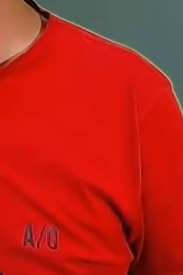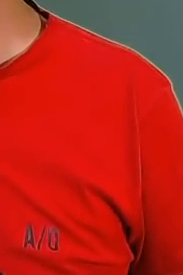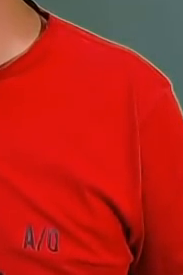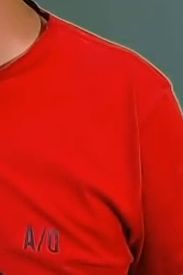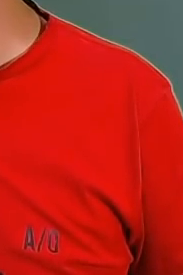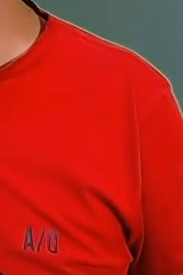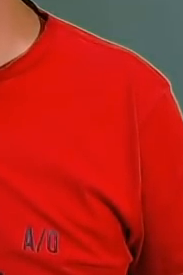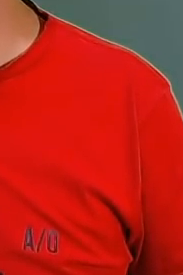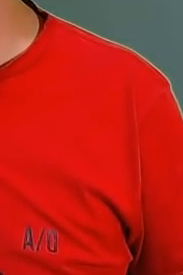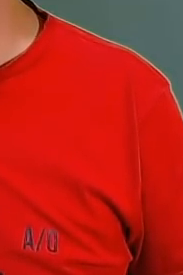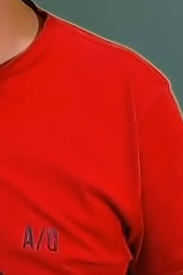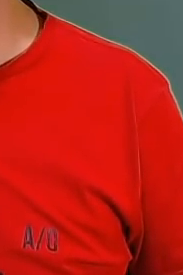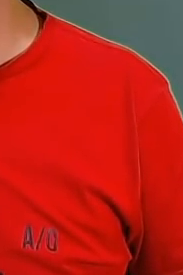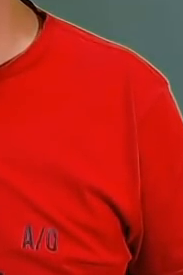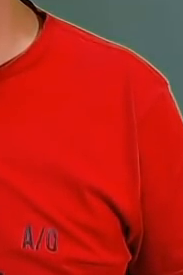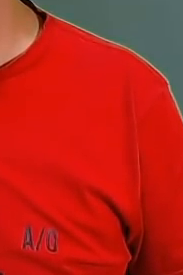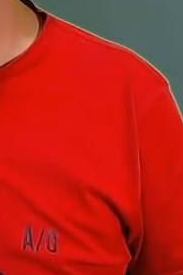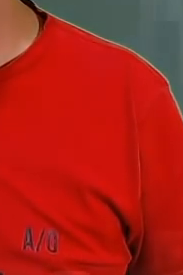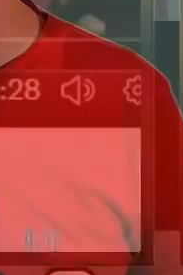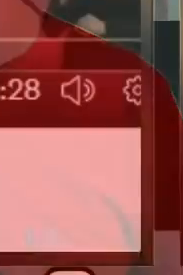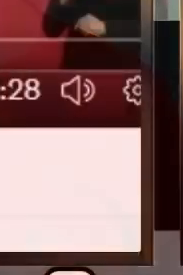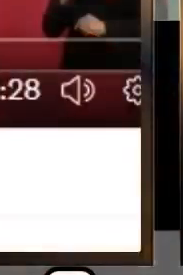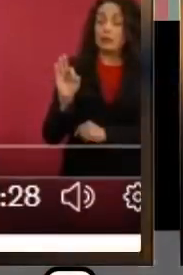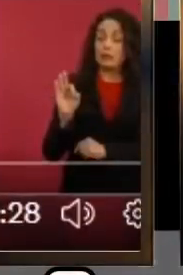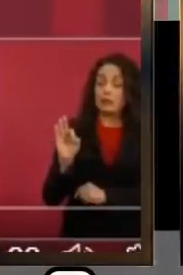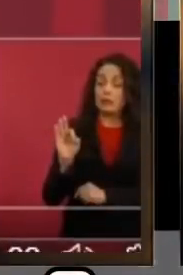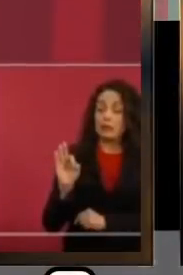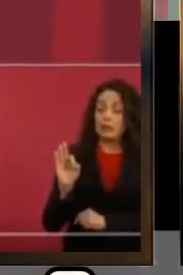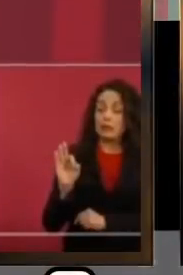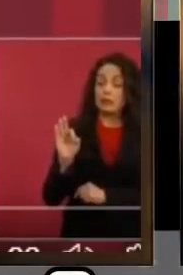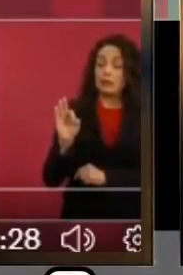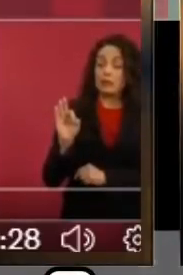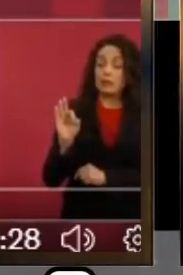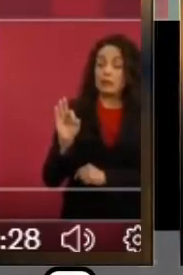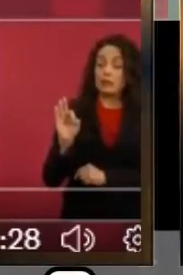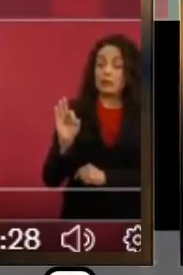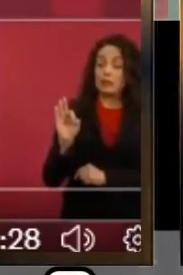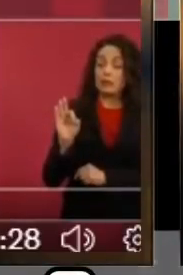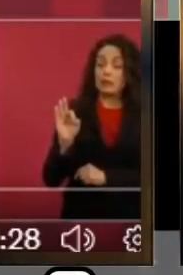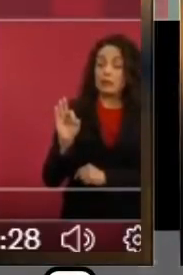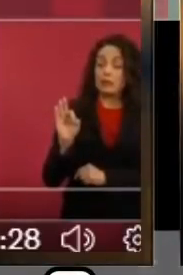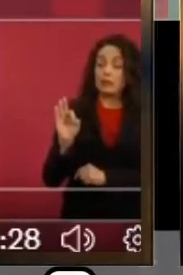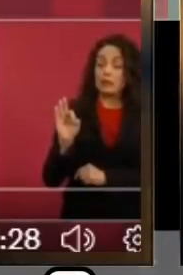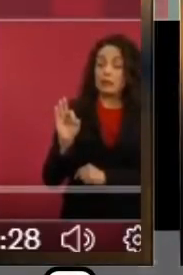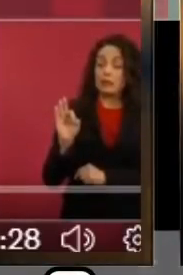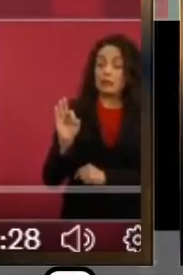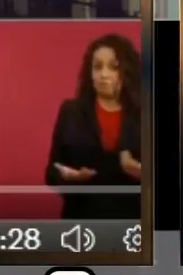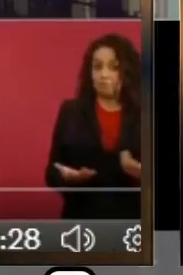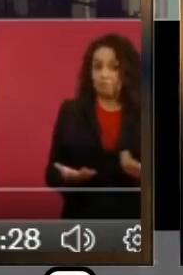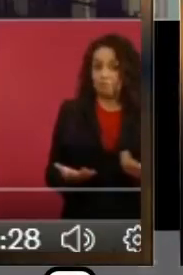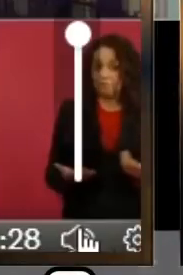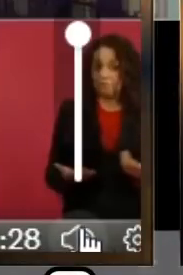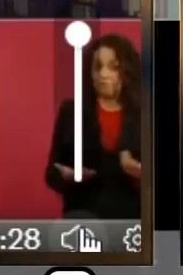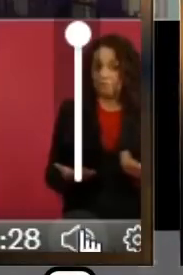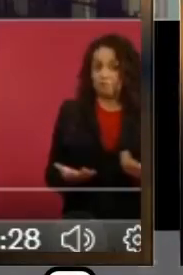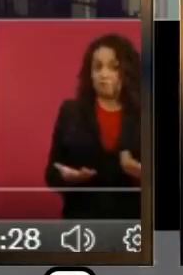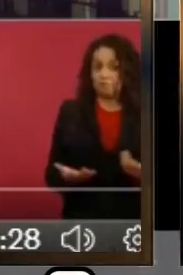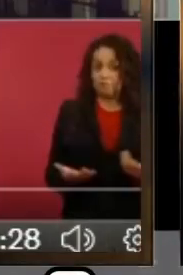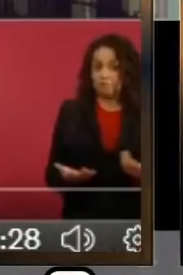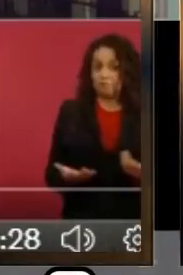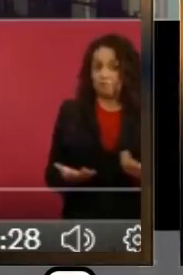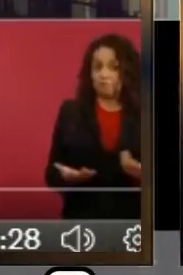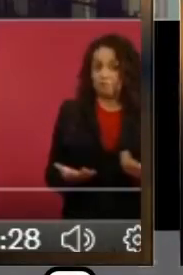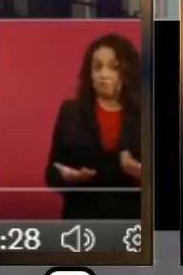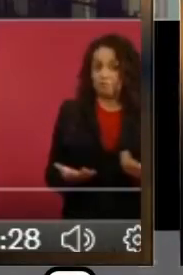la economía popular parte de lo que comentaba el presidente de manuel lópez obrador en la conferencia mañana era es